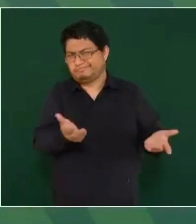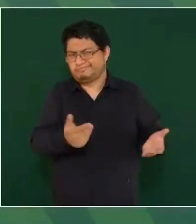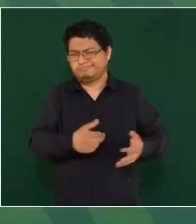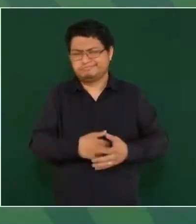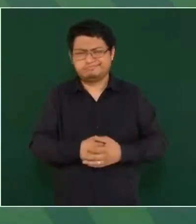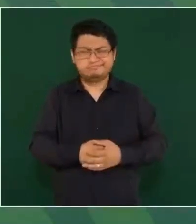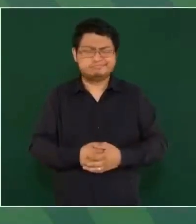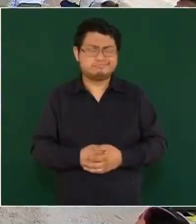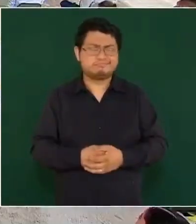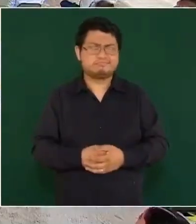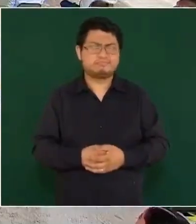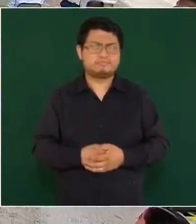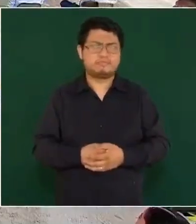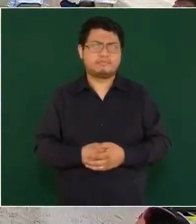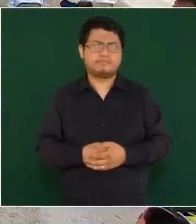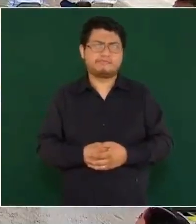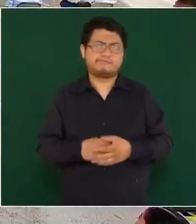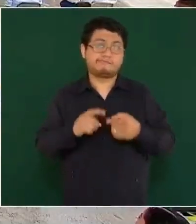o